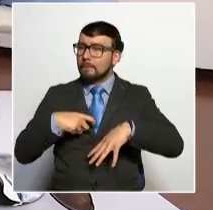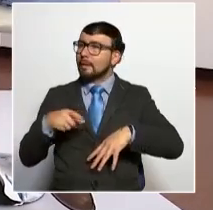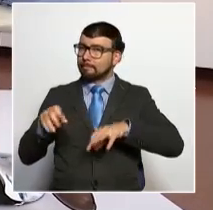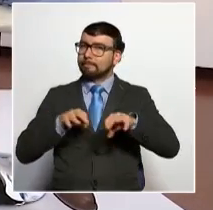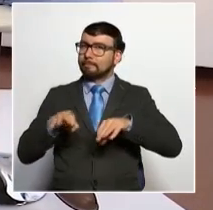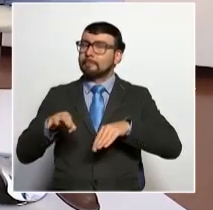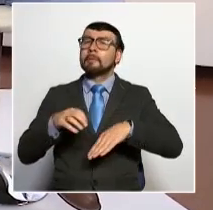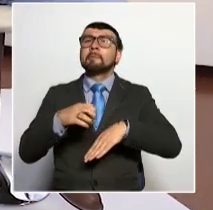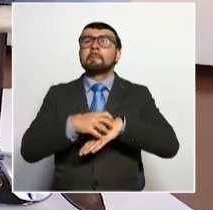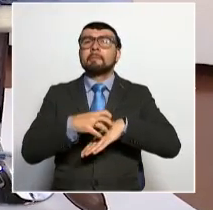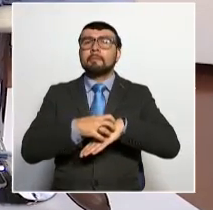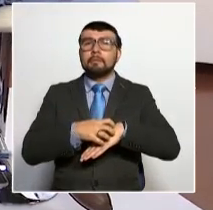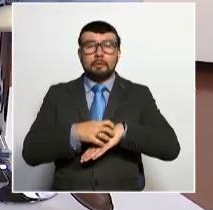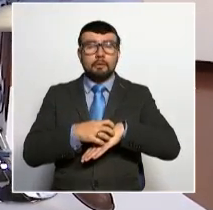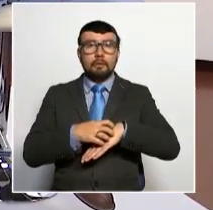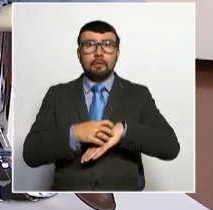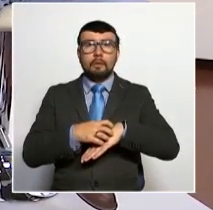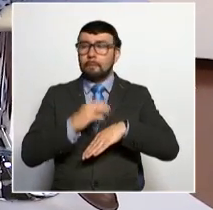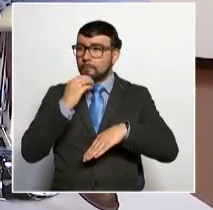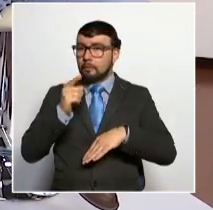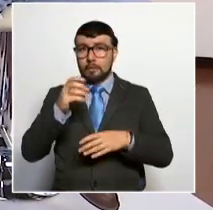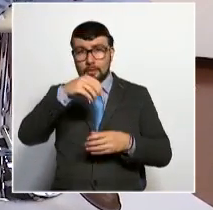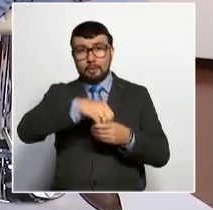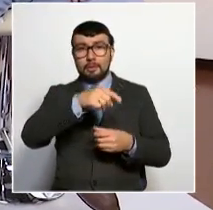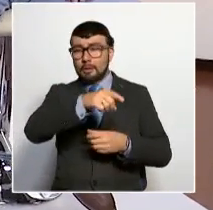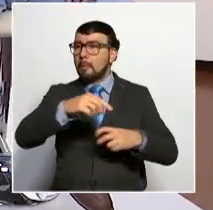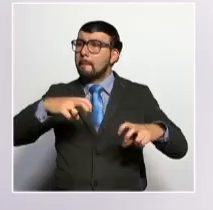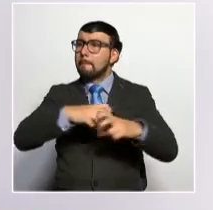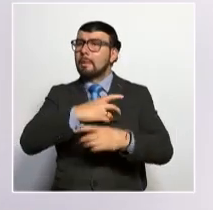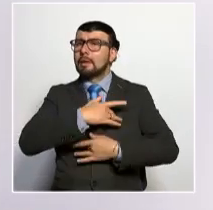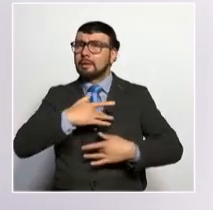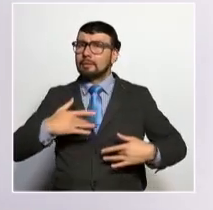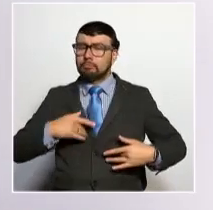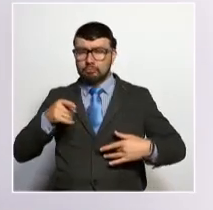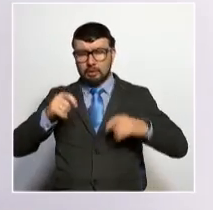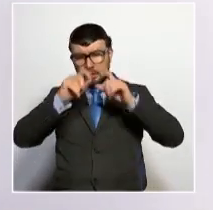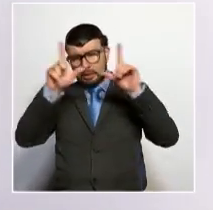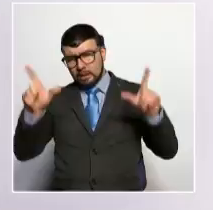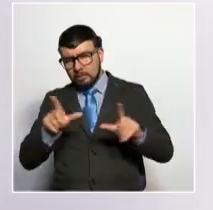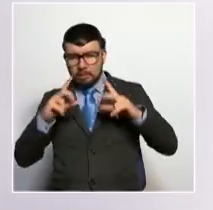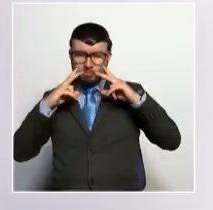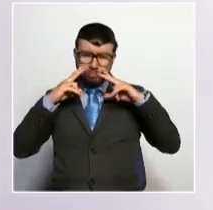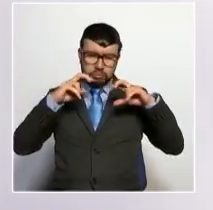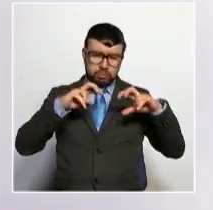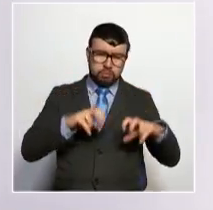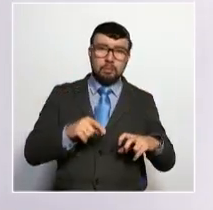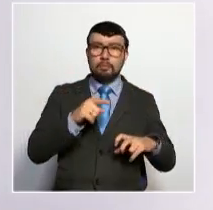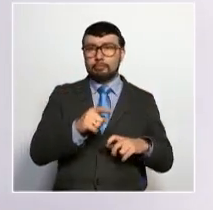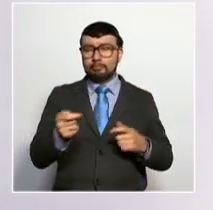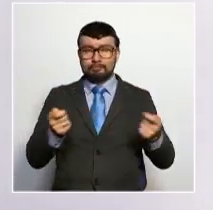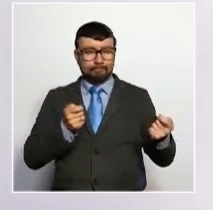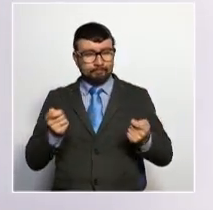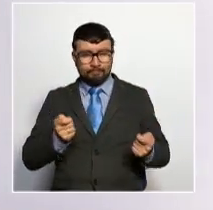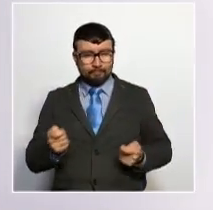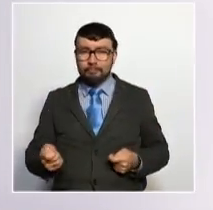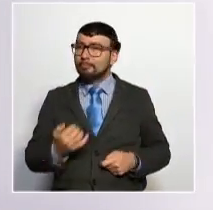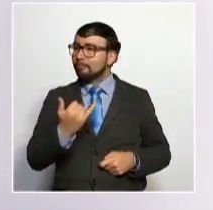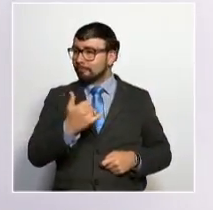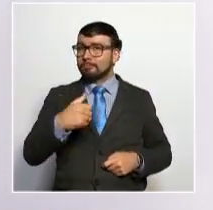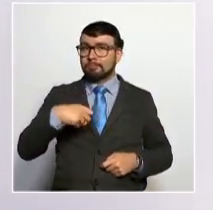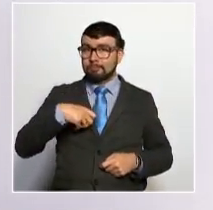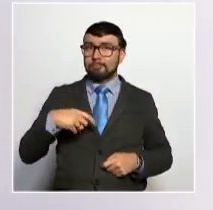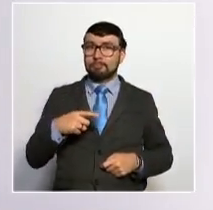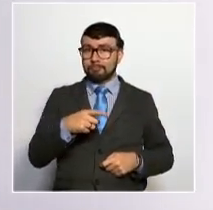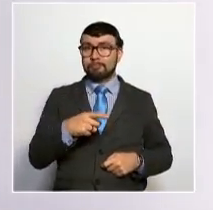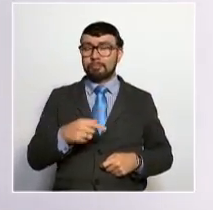ustedes en el programa que tienen en el Parque de la Salud, del examen ginecológico completo de citología, videocolposcopia, ecografía